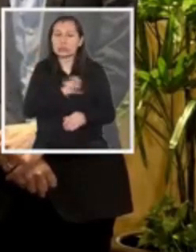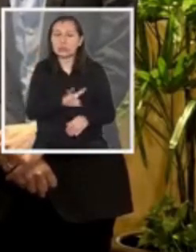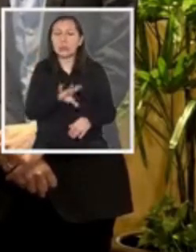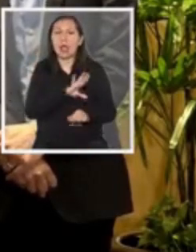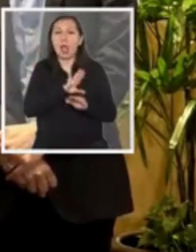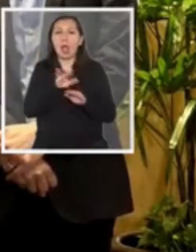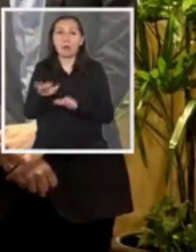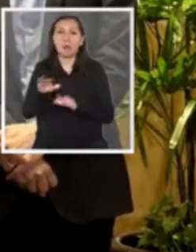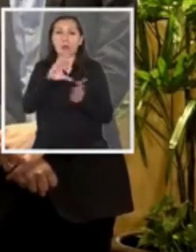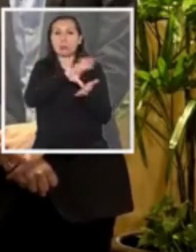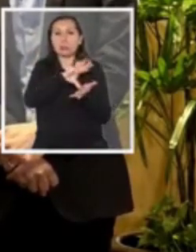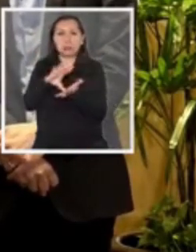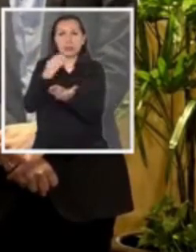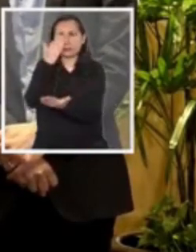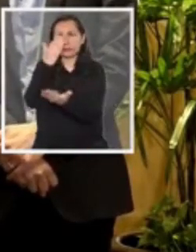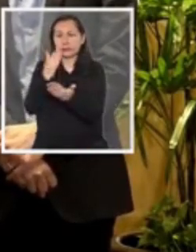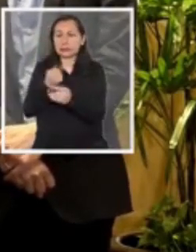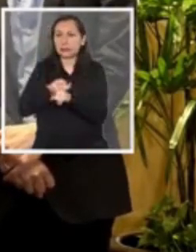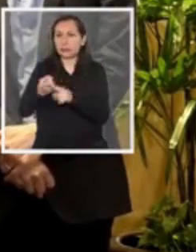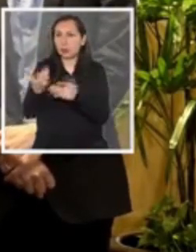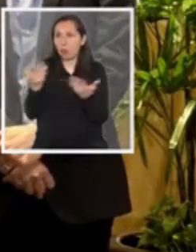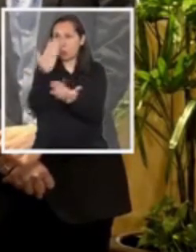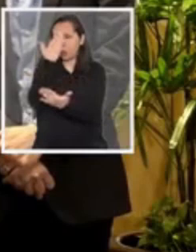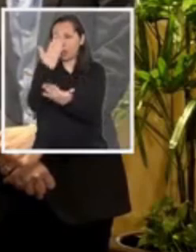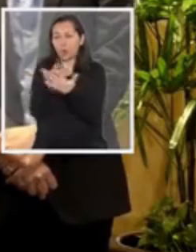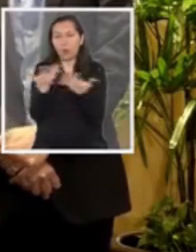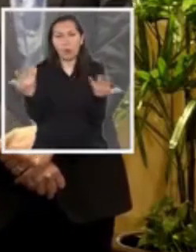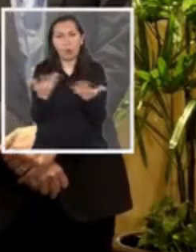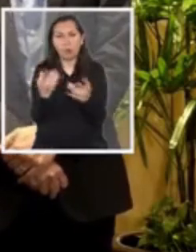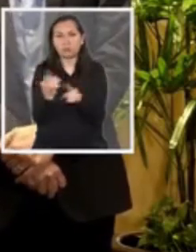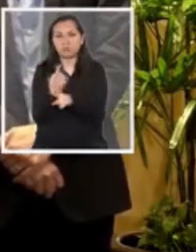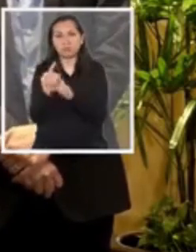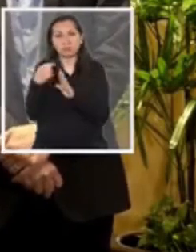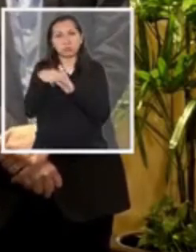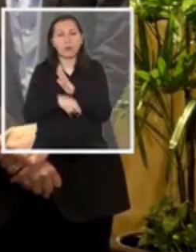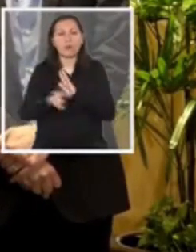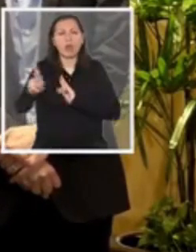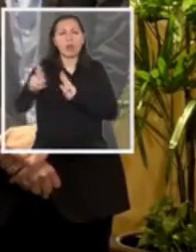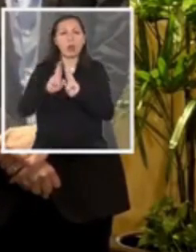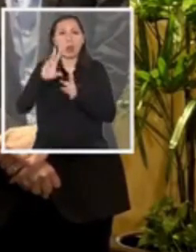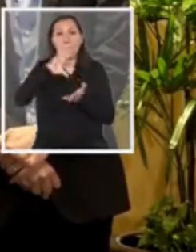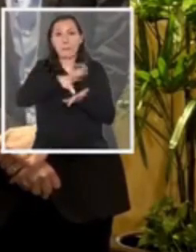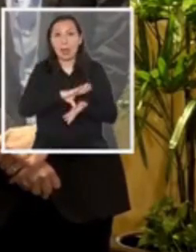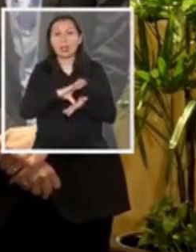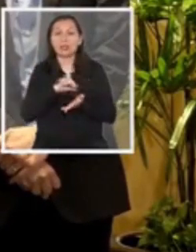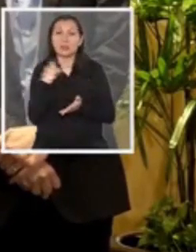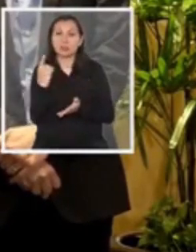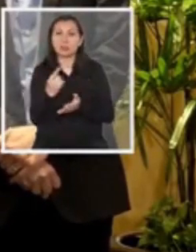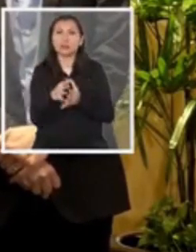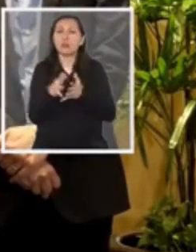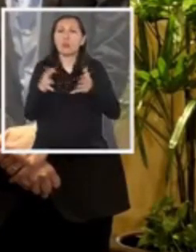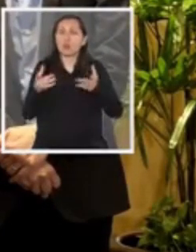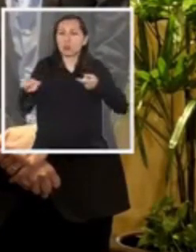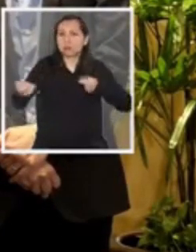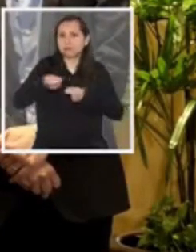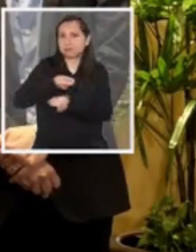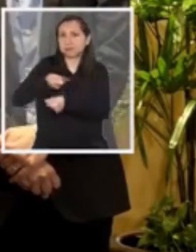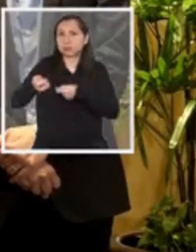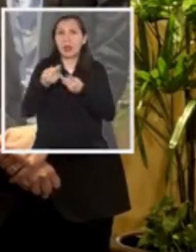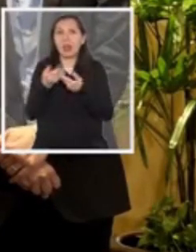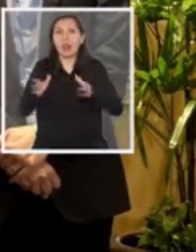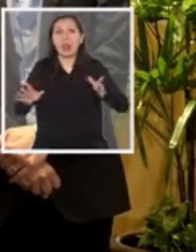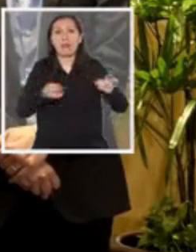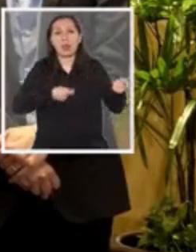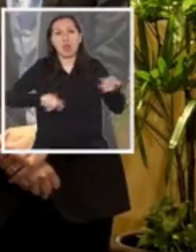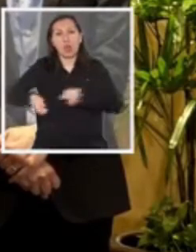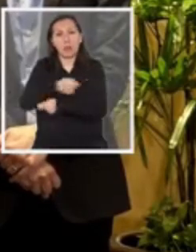para enfrentar este tipo de amenazas y además cómo profundizar en nuestra relación con un país con el cual tenemos un alto intercambio comercial, un tratado de libre